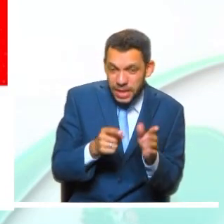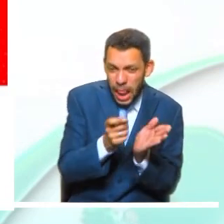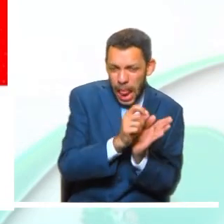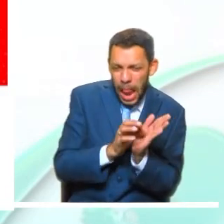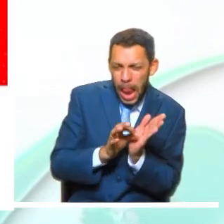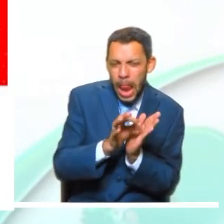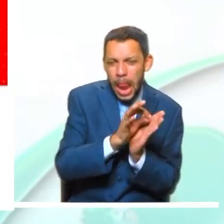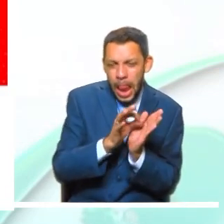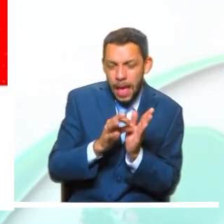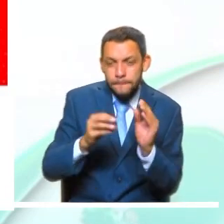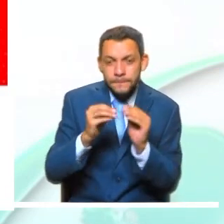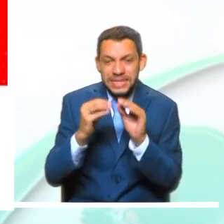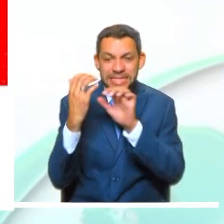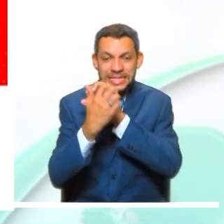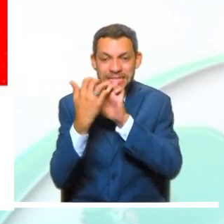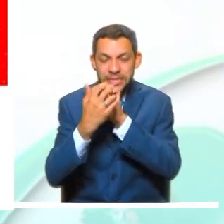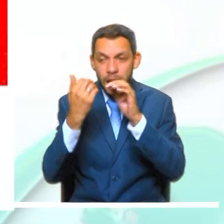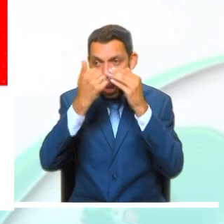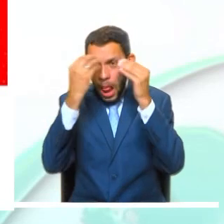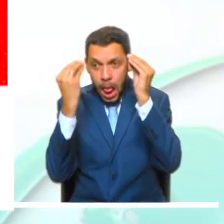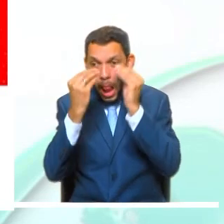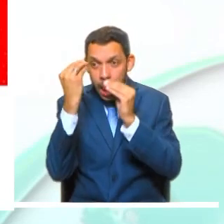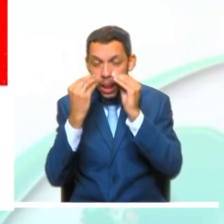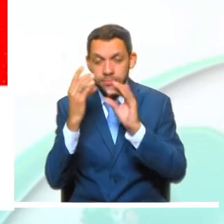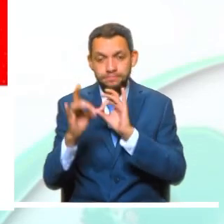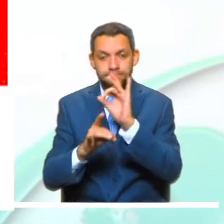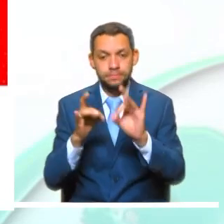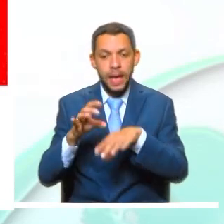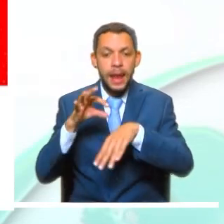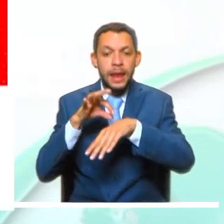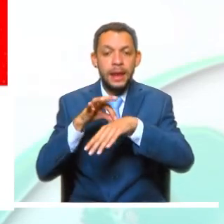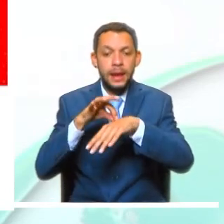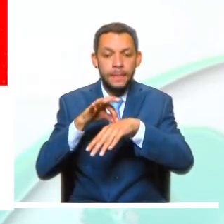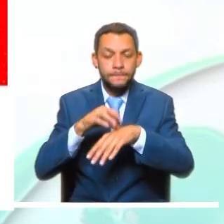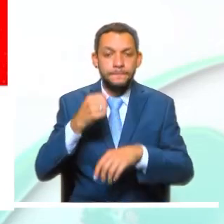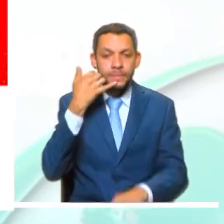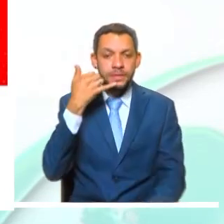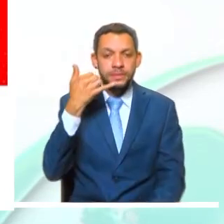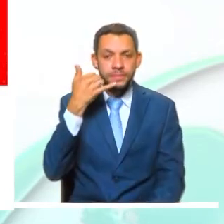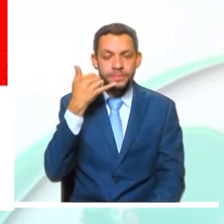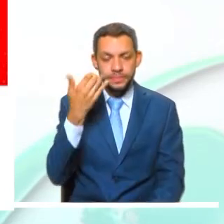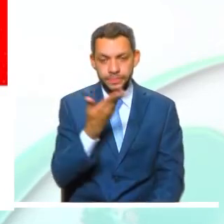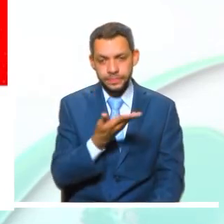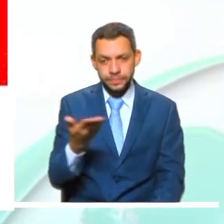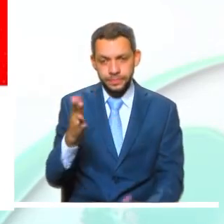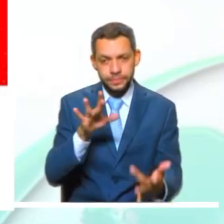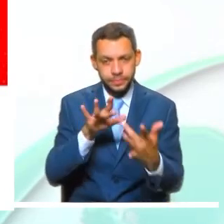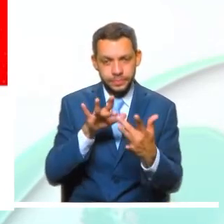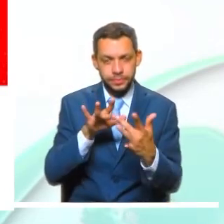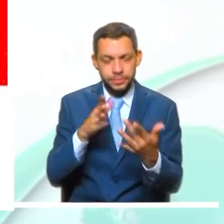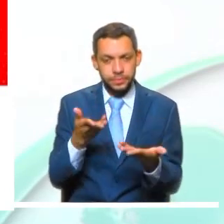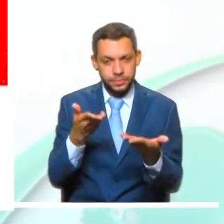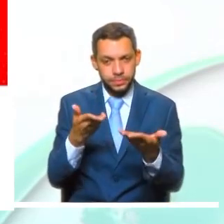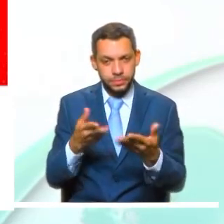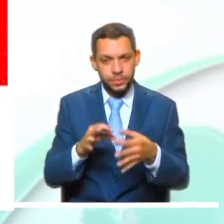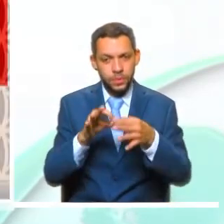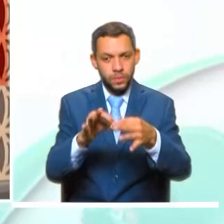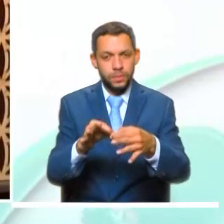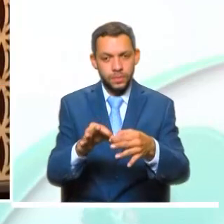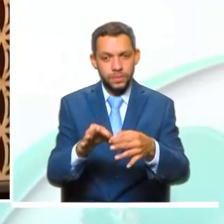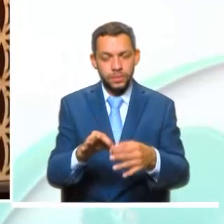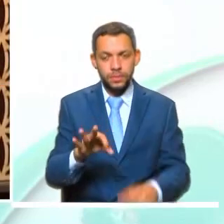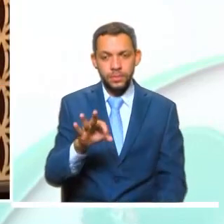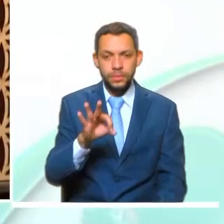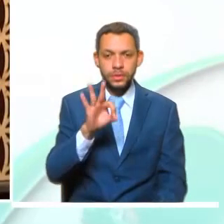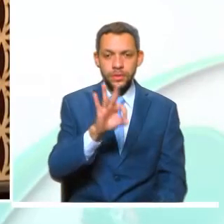párpados rejuvenecimiento de la piel llámenla a su celular 311 3 10 17 05 3 11